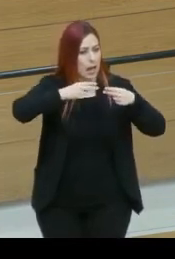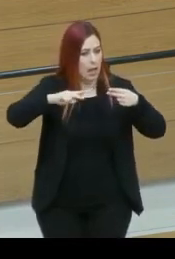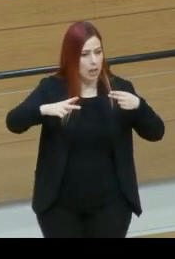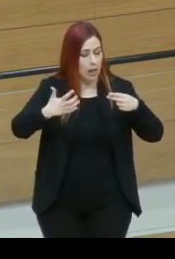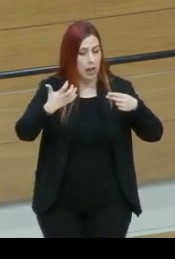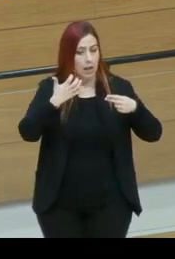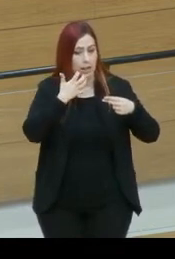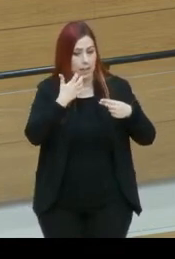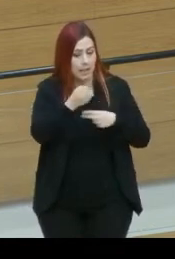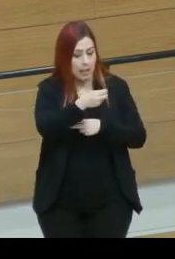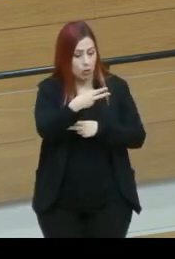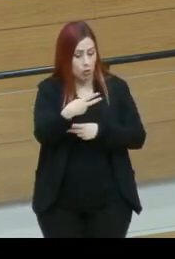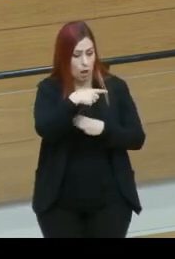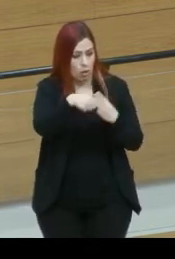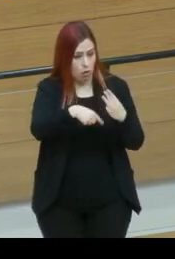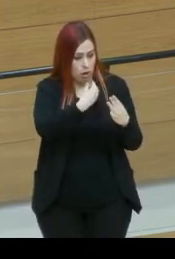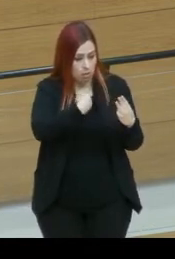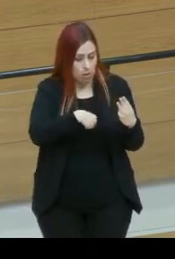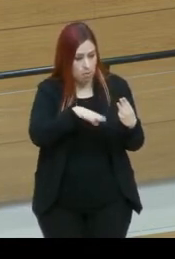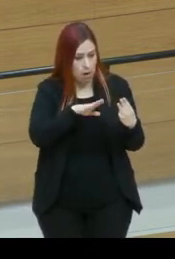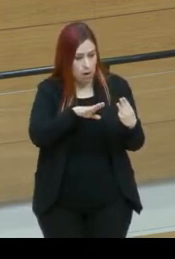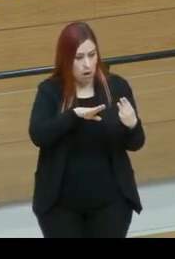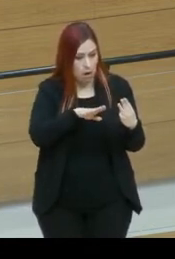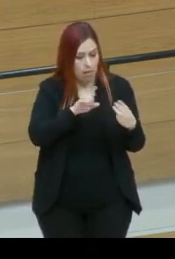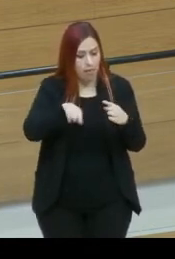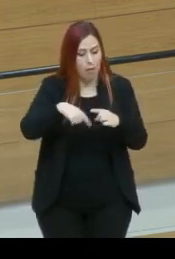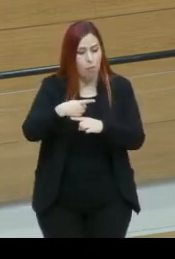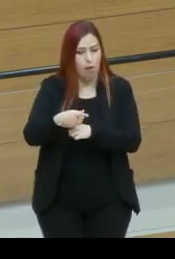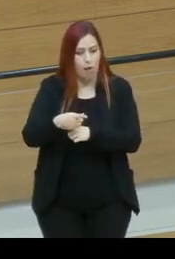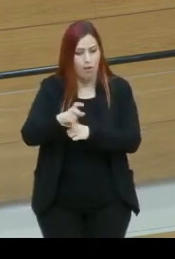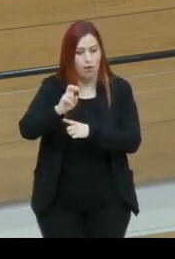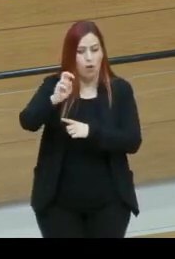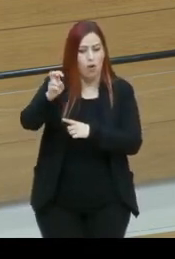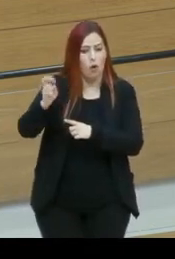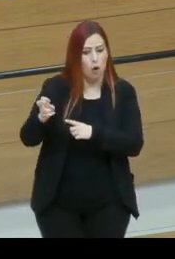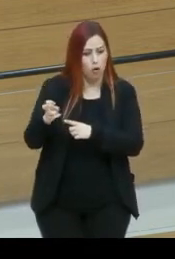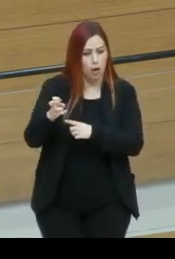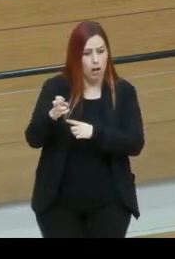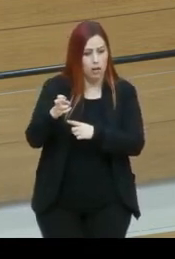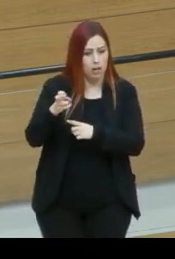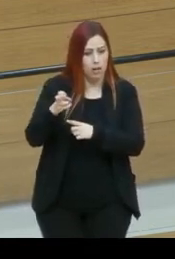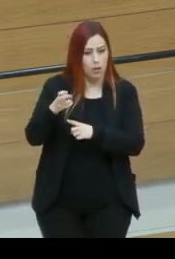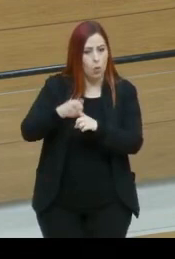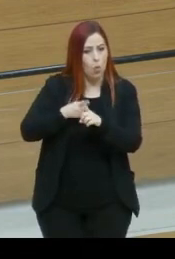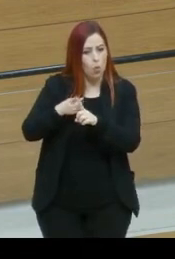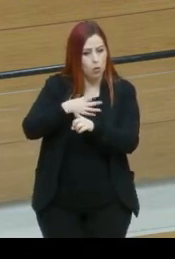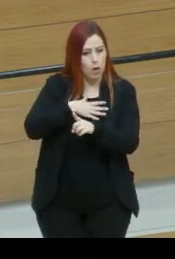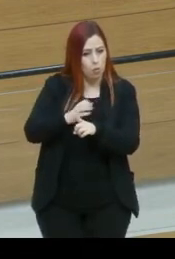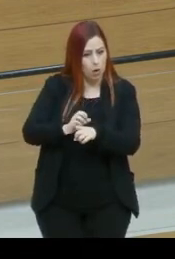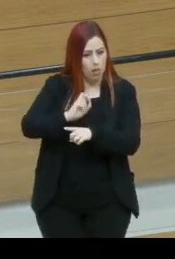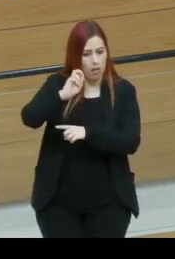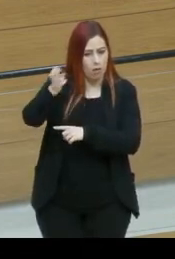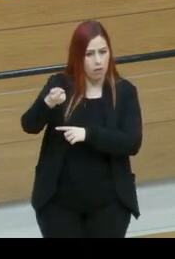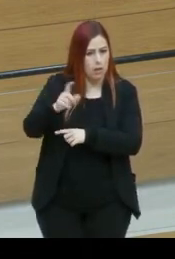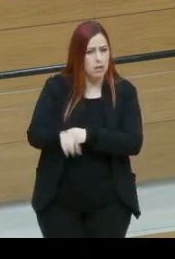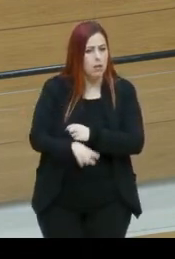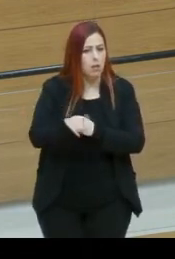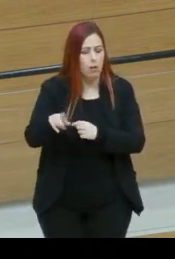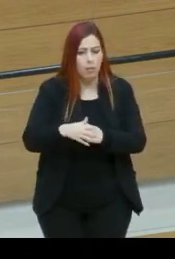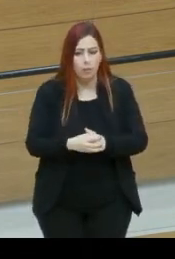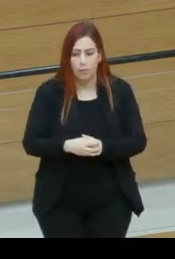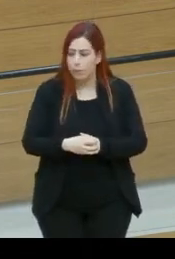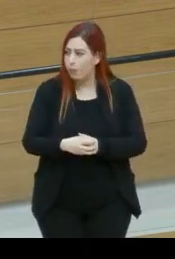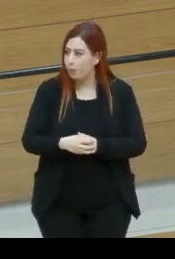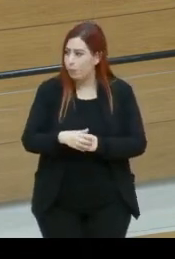los resultados de estas 3 enfermedades luego podrían servir para el resto de enfermedades. Aquí